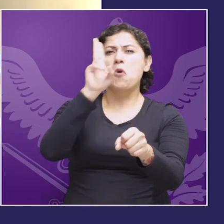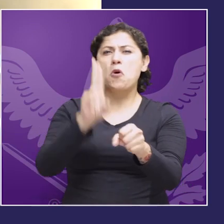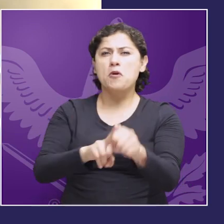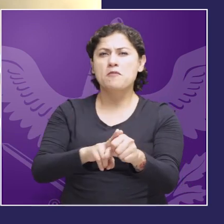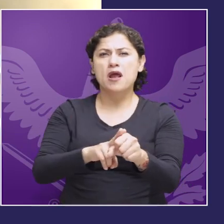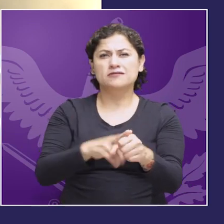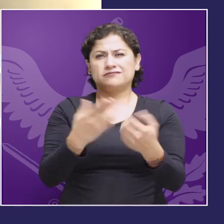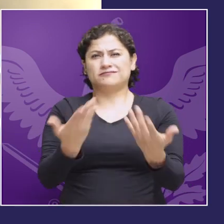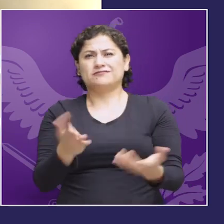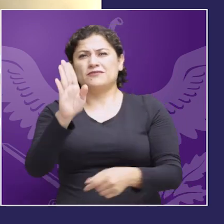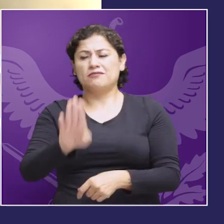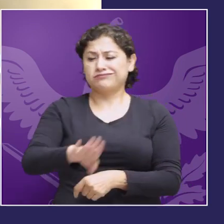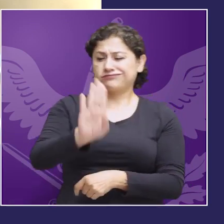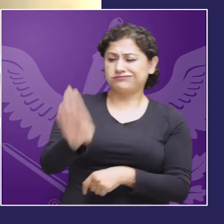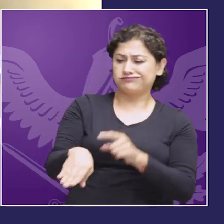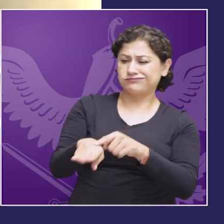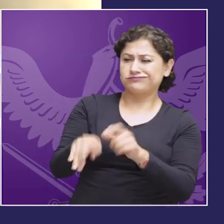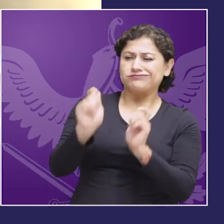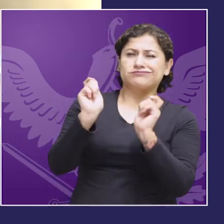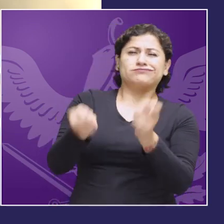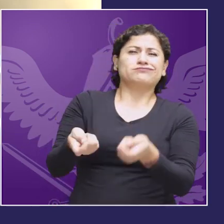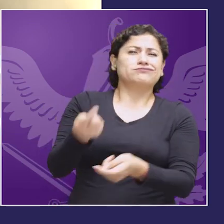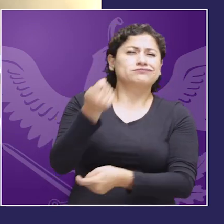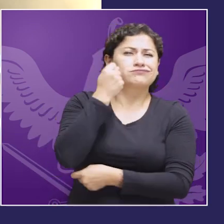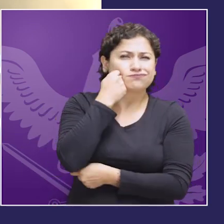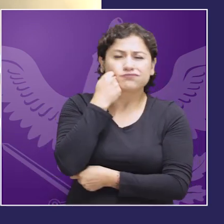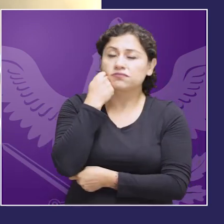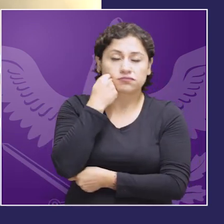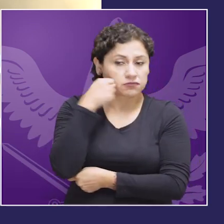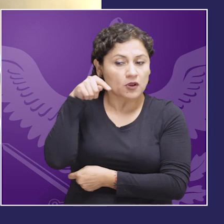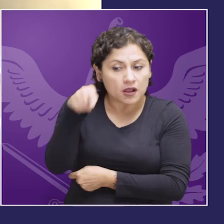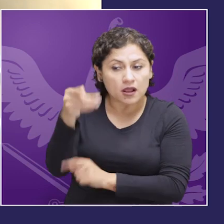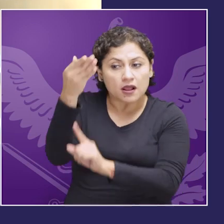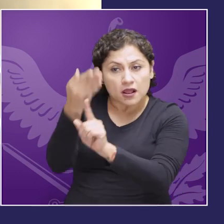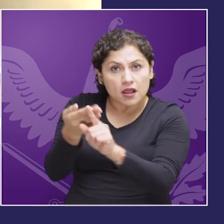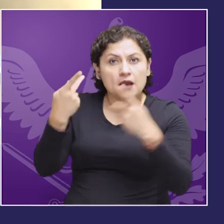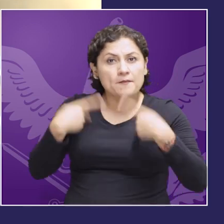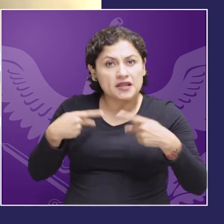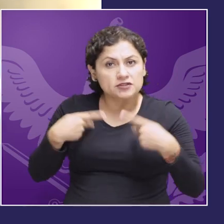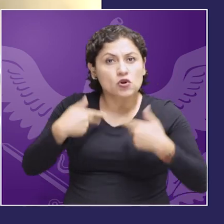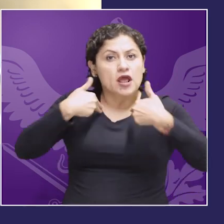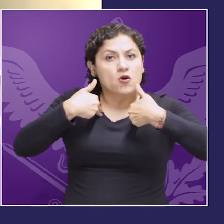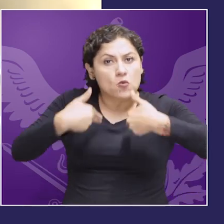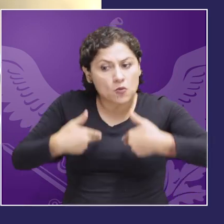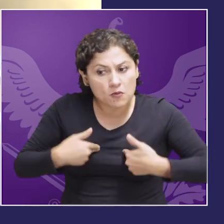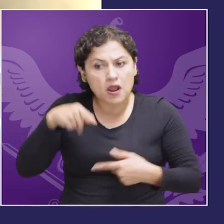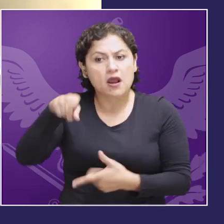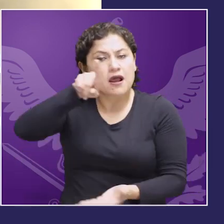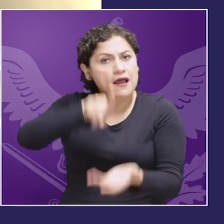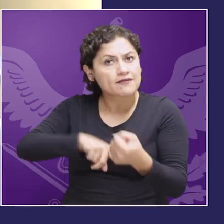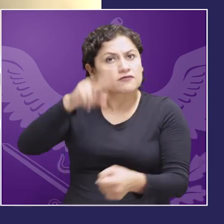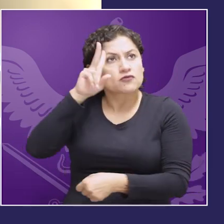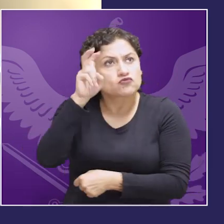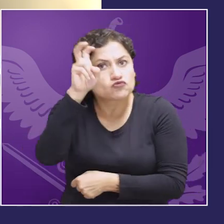número y no una persona llena de sueños y de proyectos que es la que está afectada.